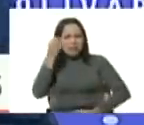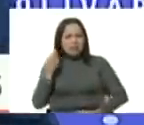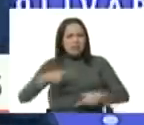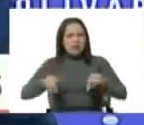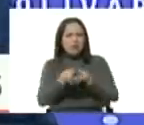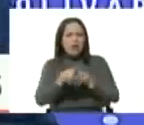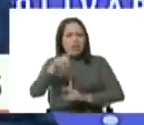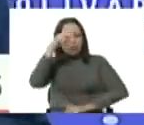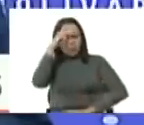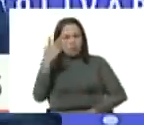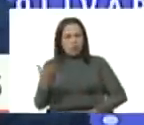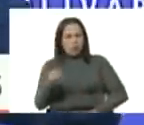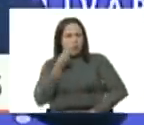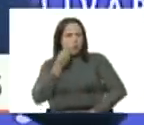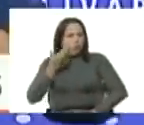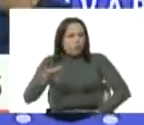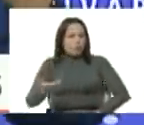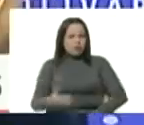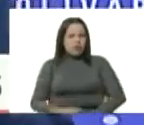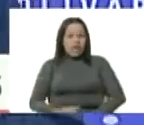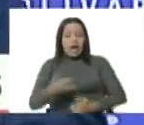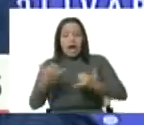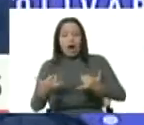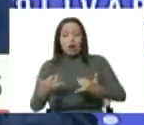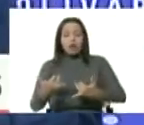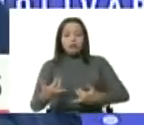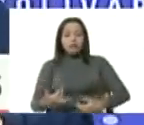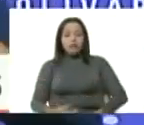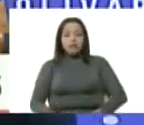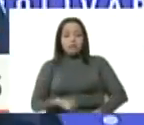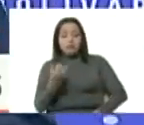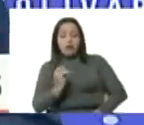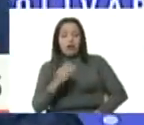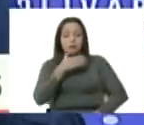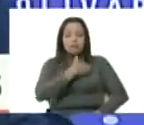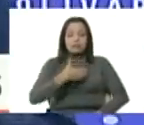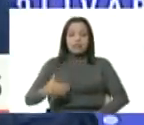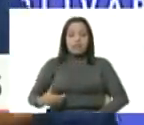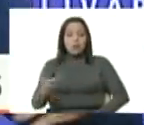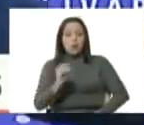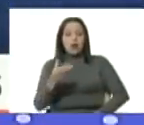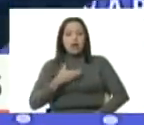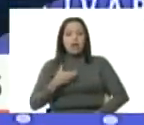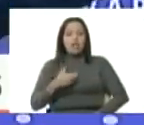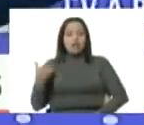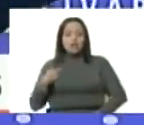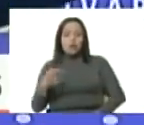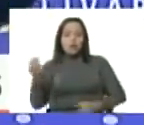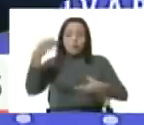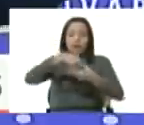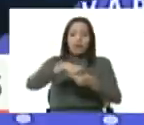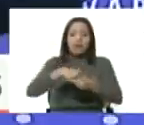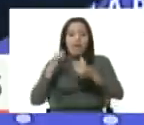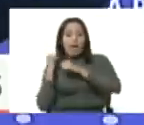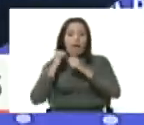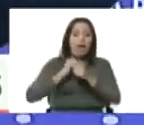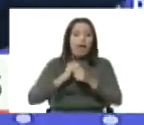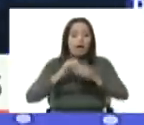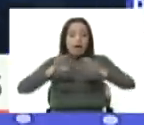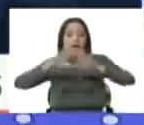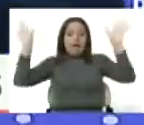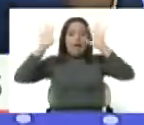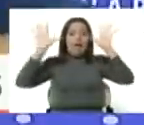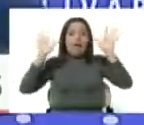muy ridículo. Ahora, porque uno es candidato, porque uno es presidente, uno es alcalde, entonces uno se mete a mover las